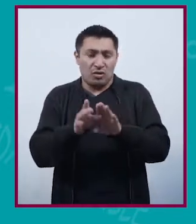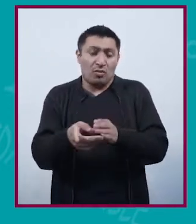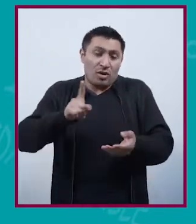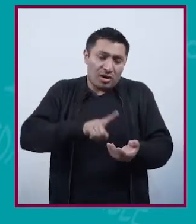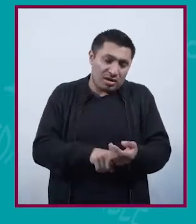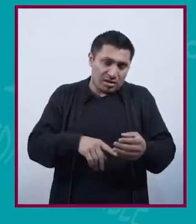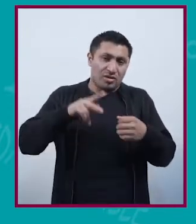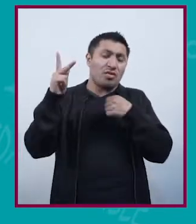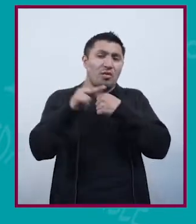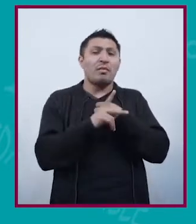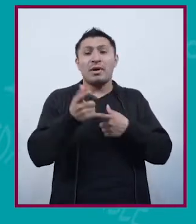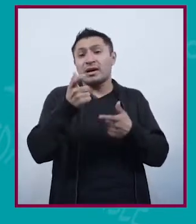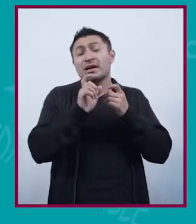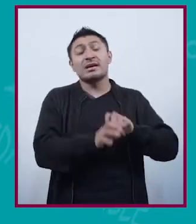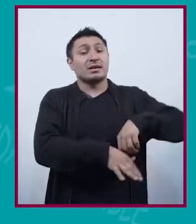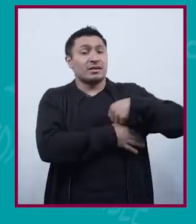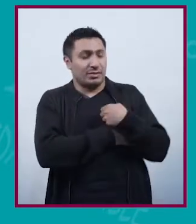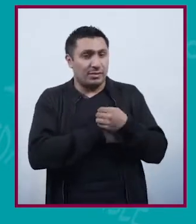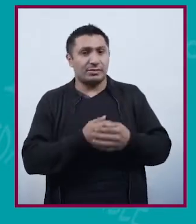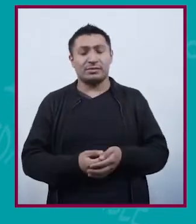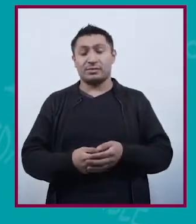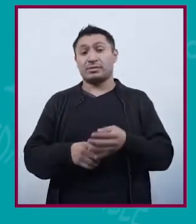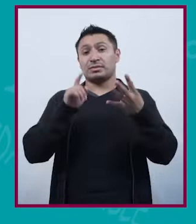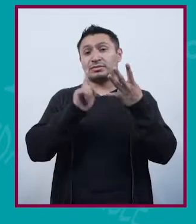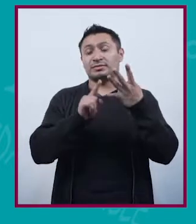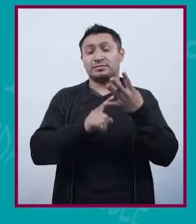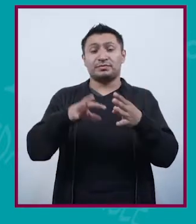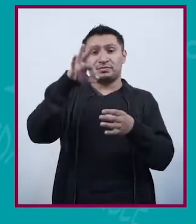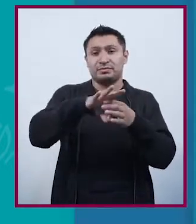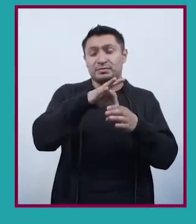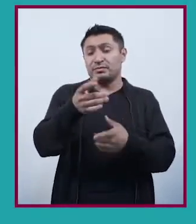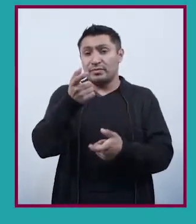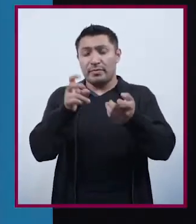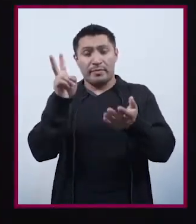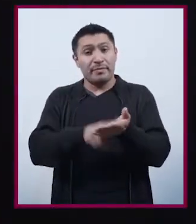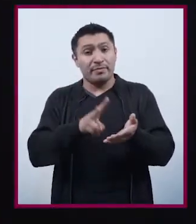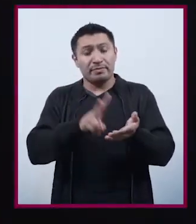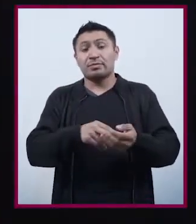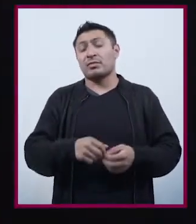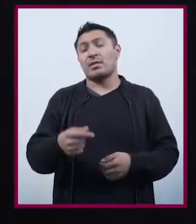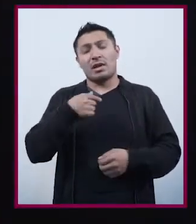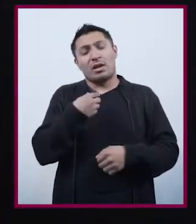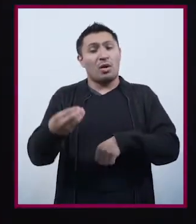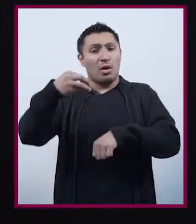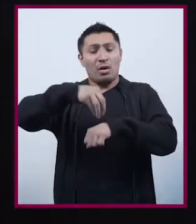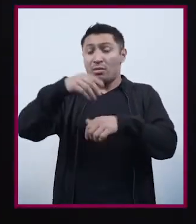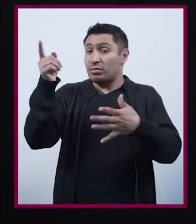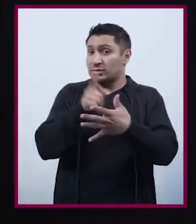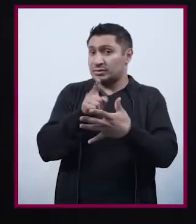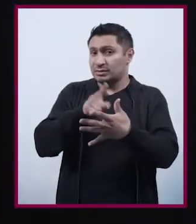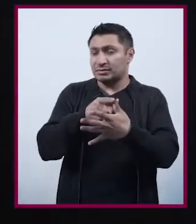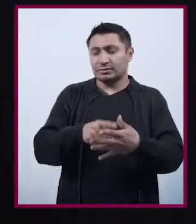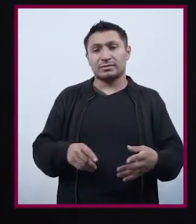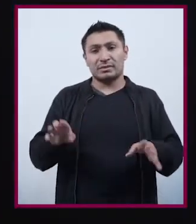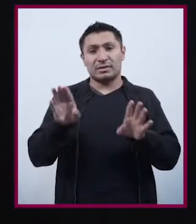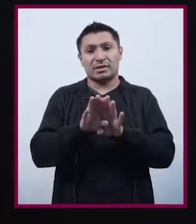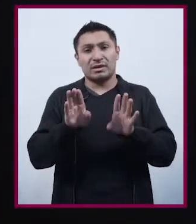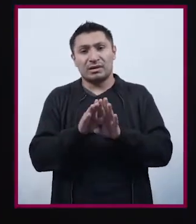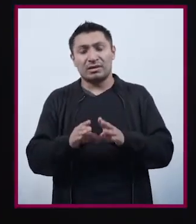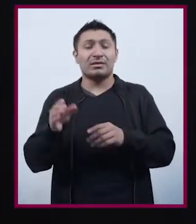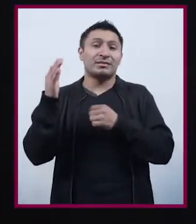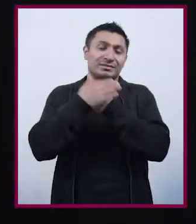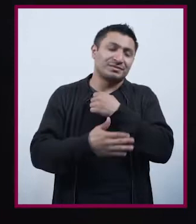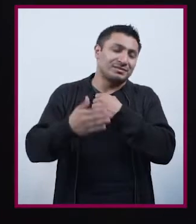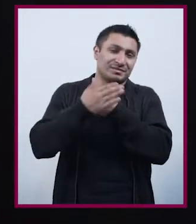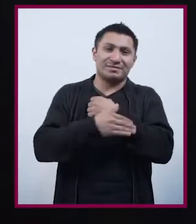reservas con las que cuenta un país. 4. Ser depósito de valor. Y agregaría una quinta función: